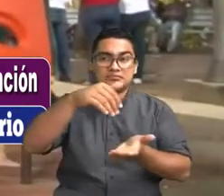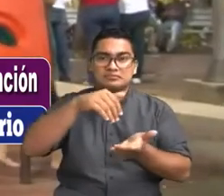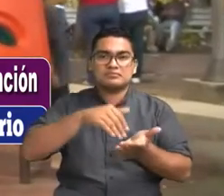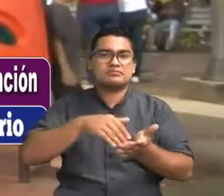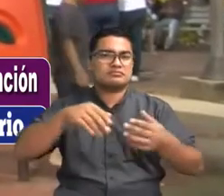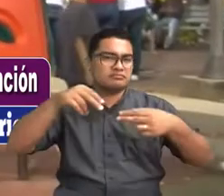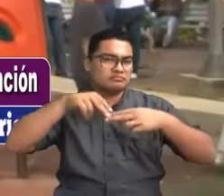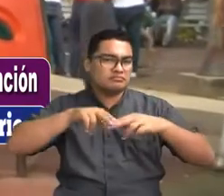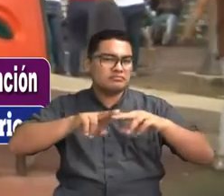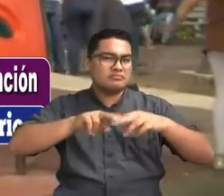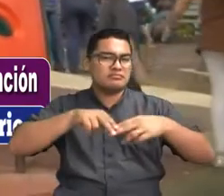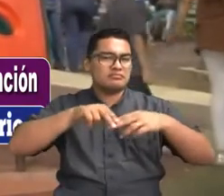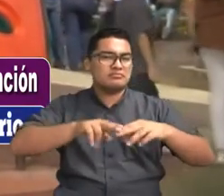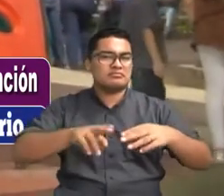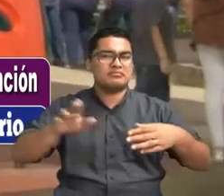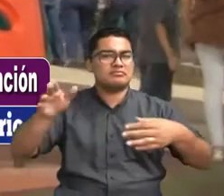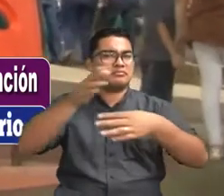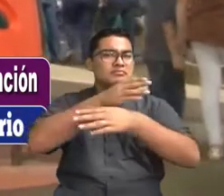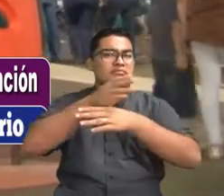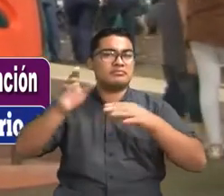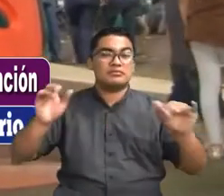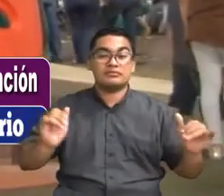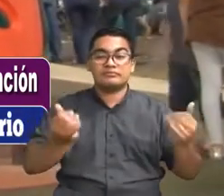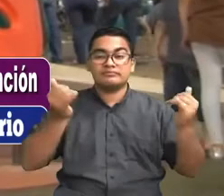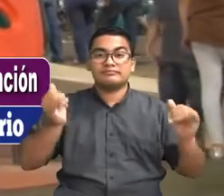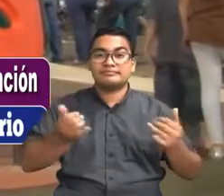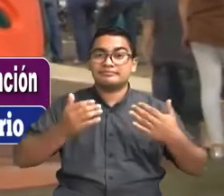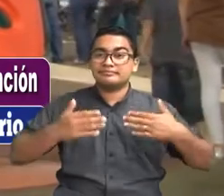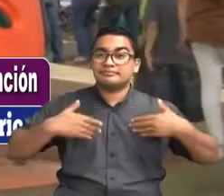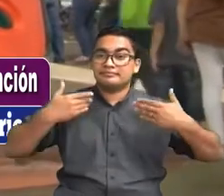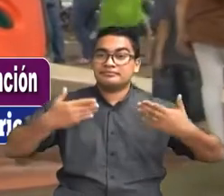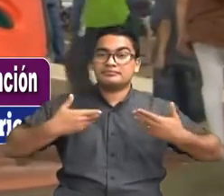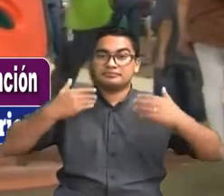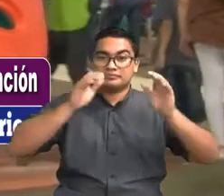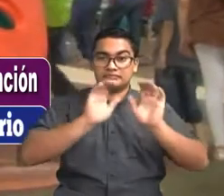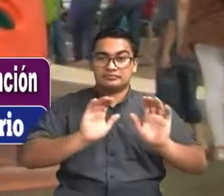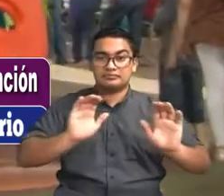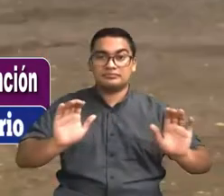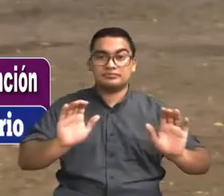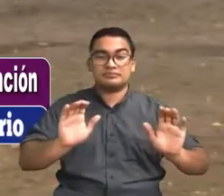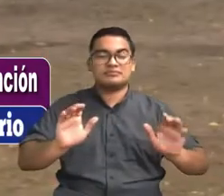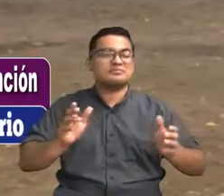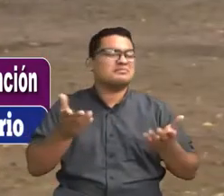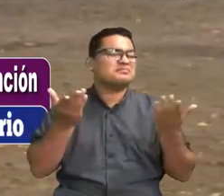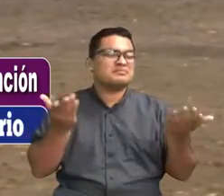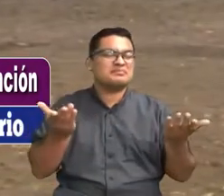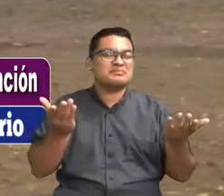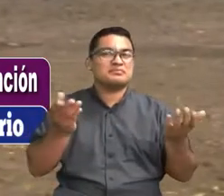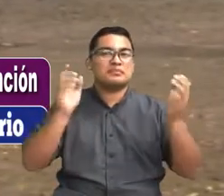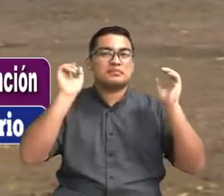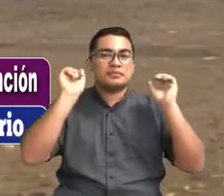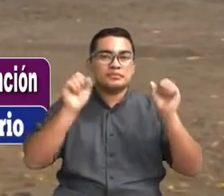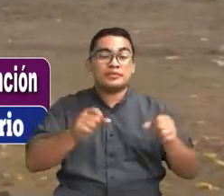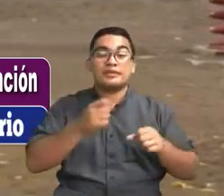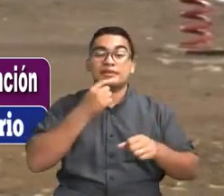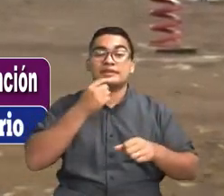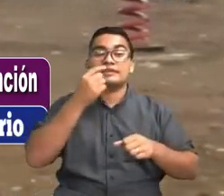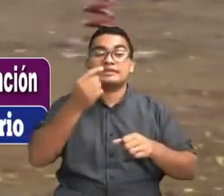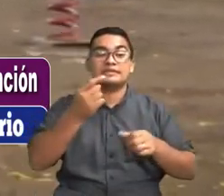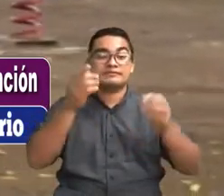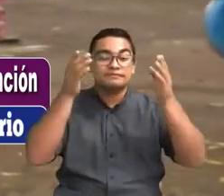parques, para la diversión de la niñez, es con ese propósito de que además el